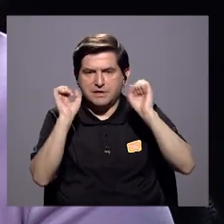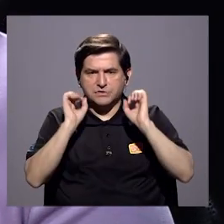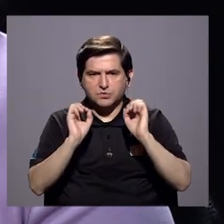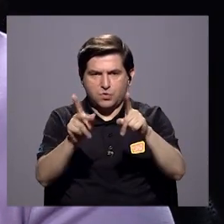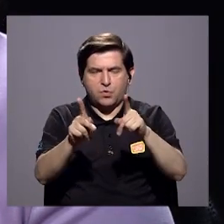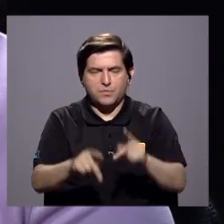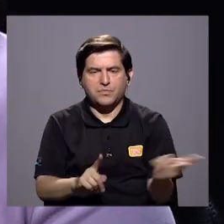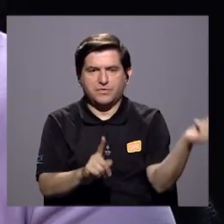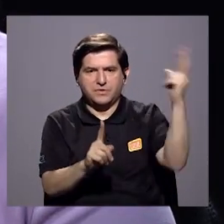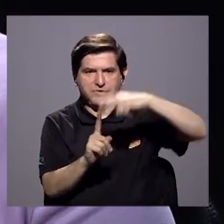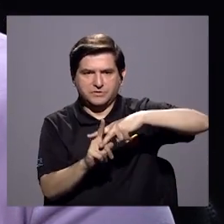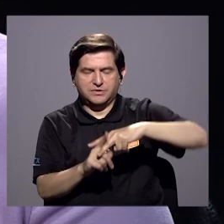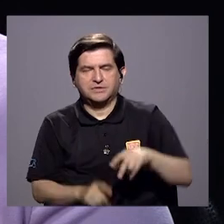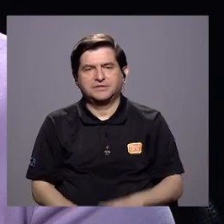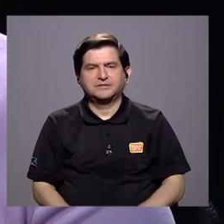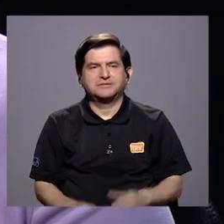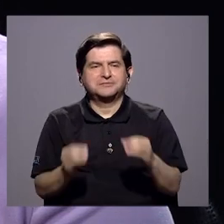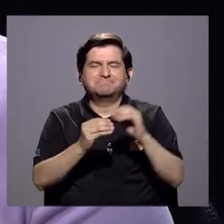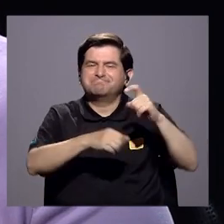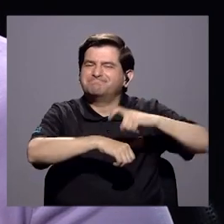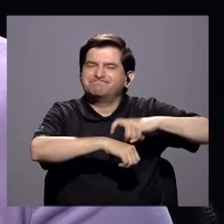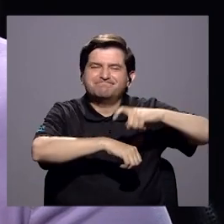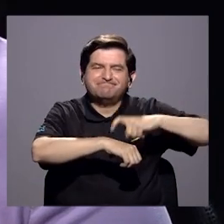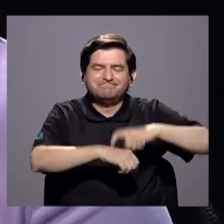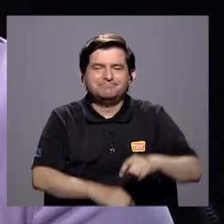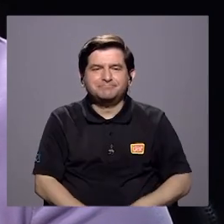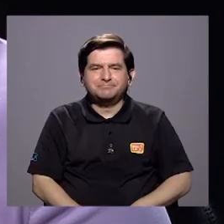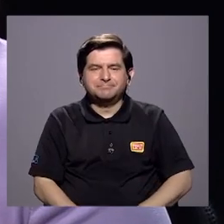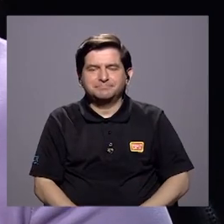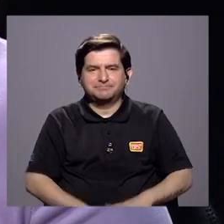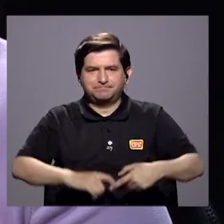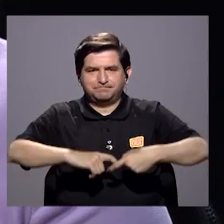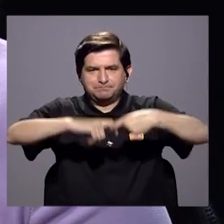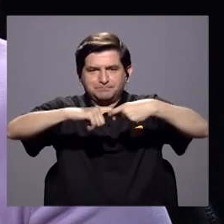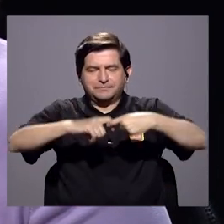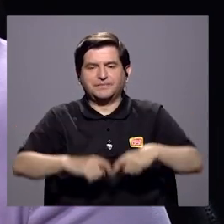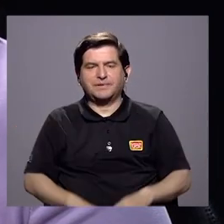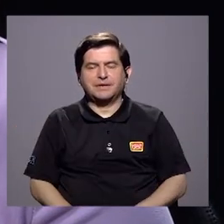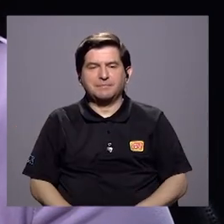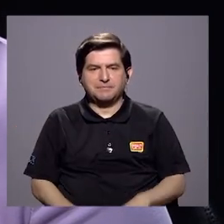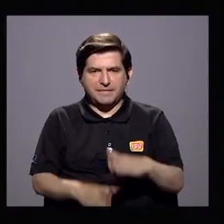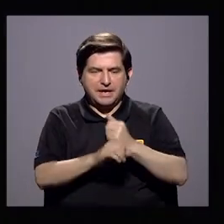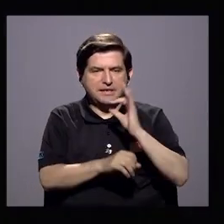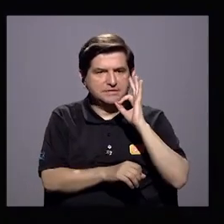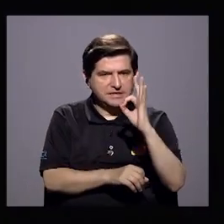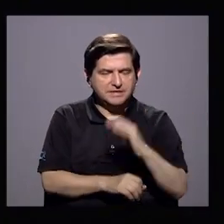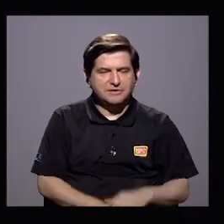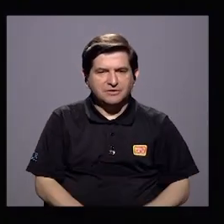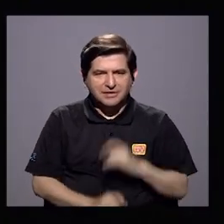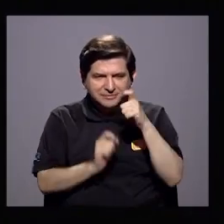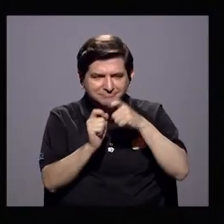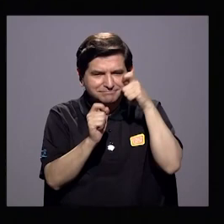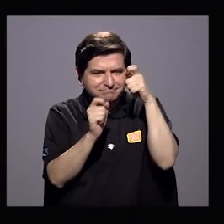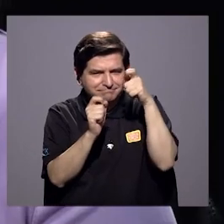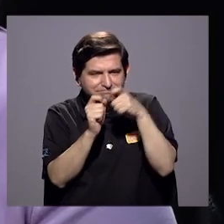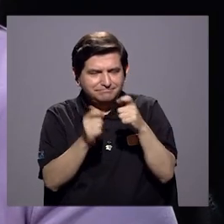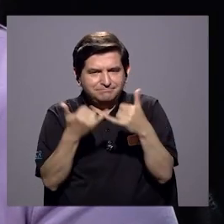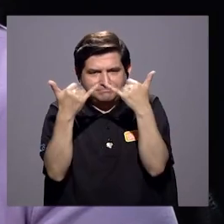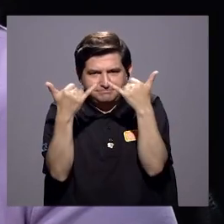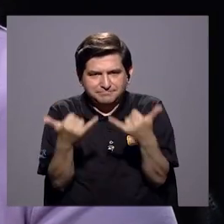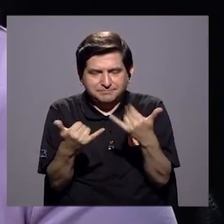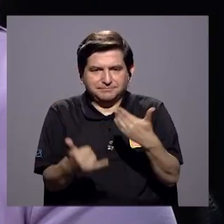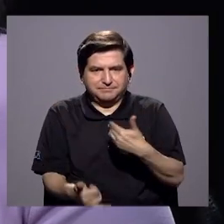nos permitiera ejecutar. Ha tomado un poco más de tiempo, lo pausamos para hacerlo con buen lápiz, con letra fina. En